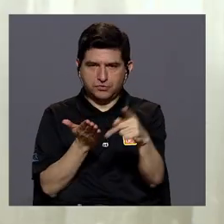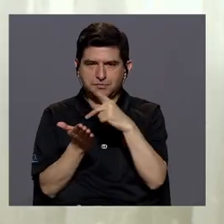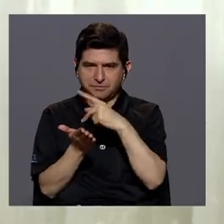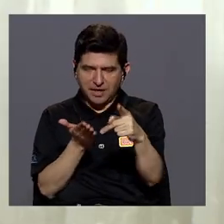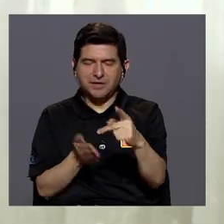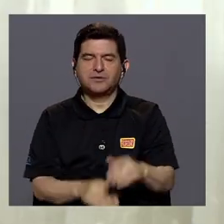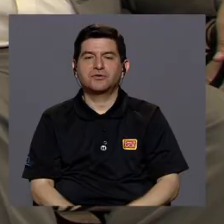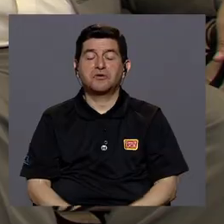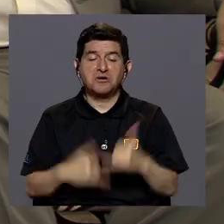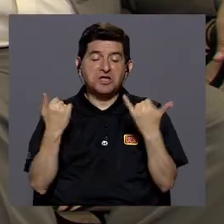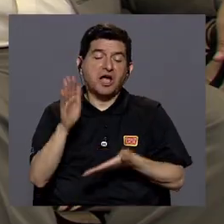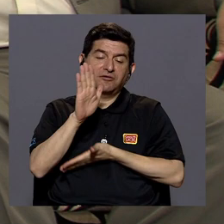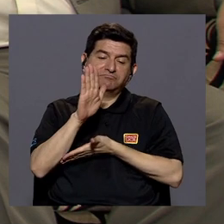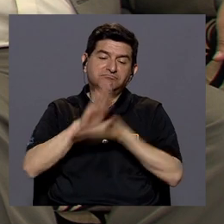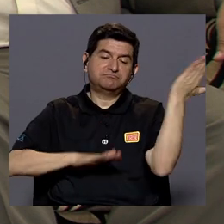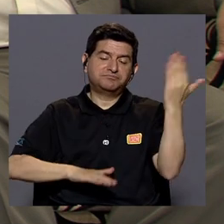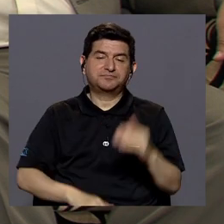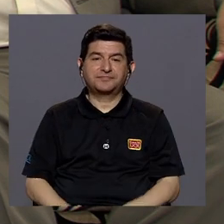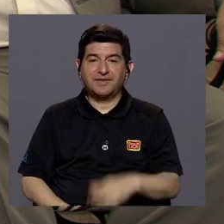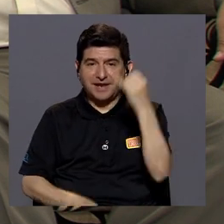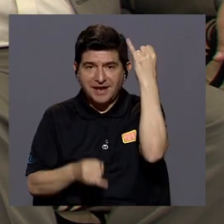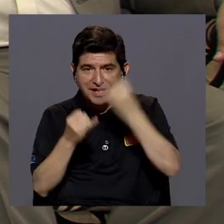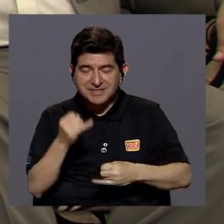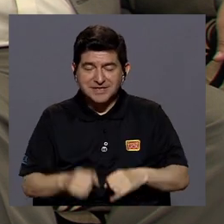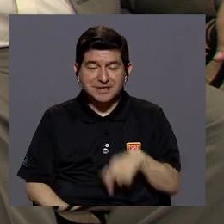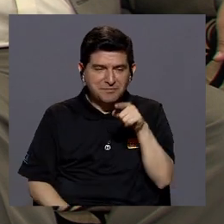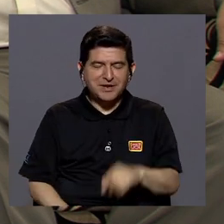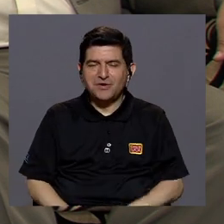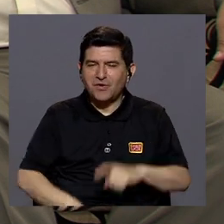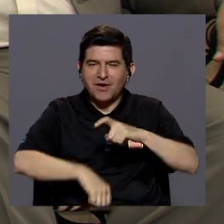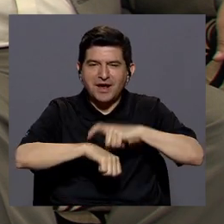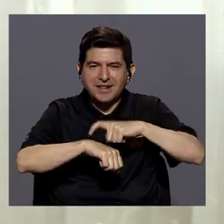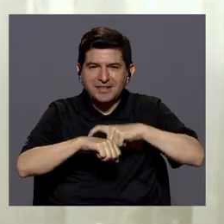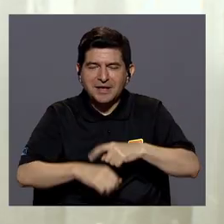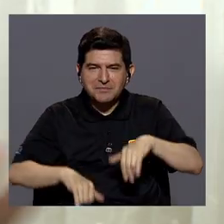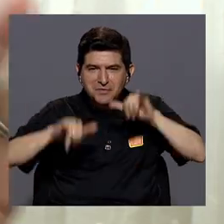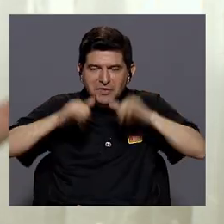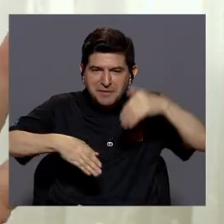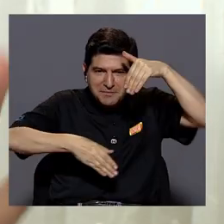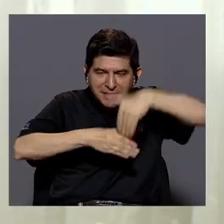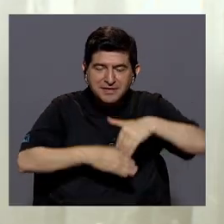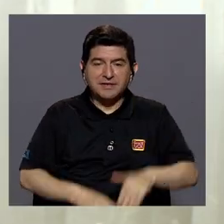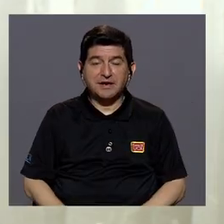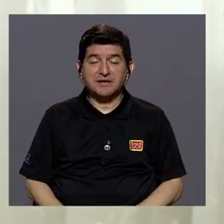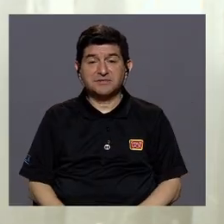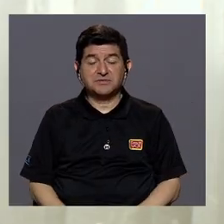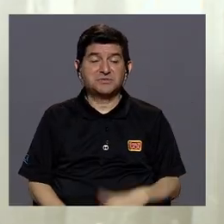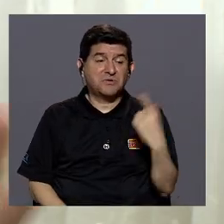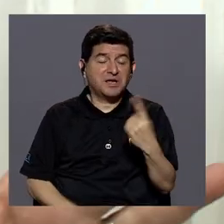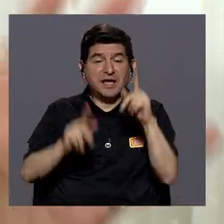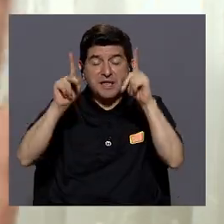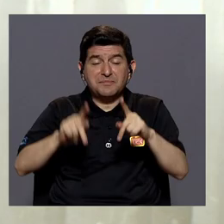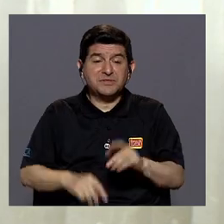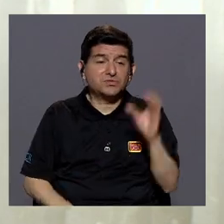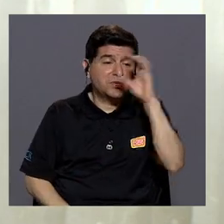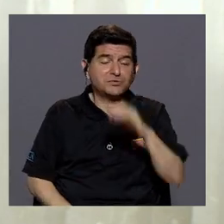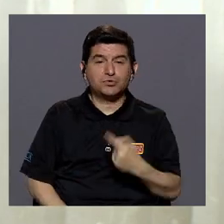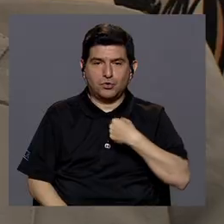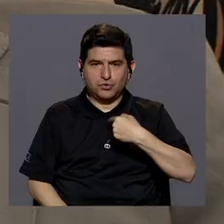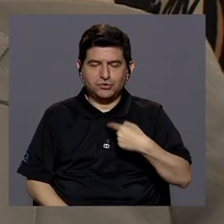Y ya no fuimos. ¿Y se acabó el atrincheramiento entonces? Y entonces cada uno ya fue pasando a donde podía. Yo pasé a la prensa